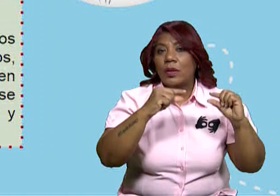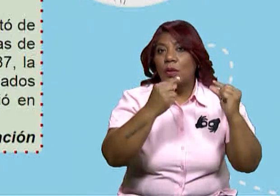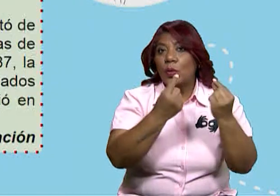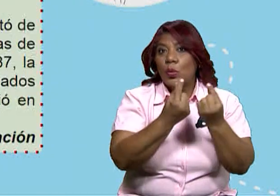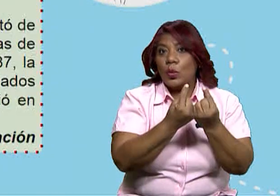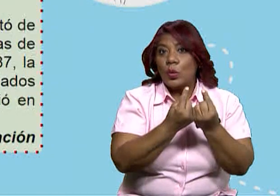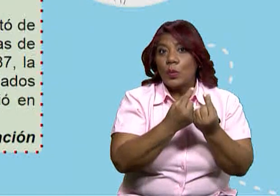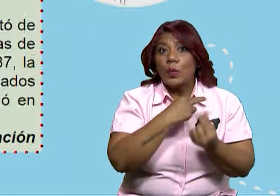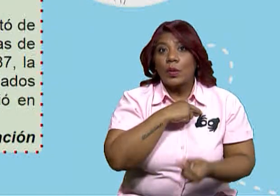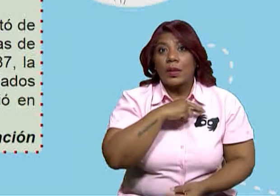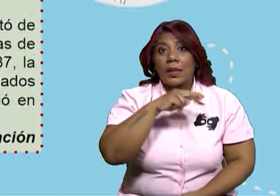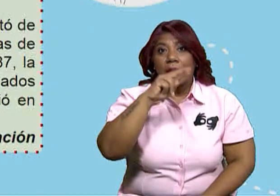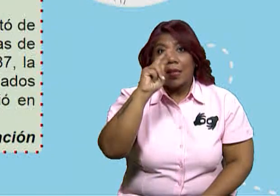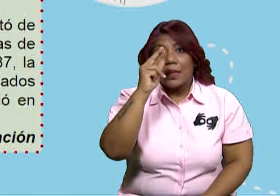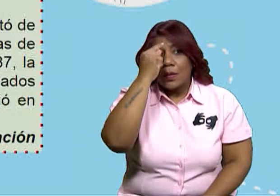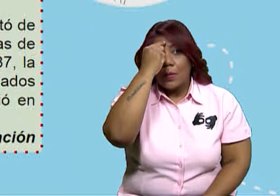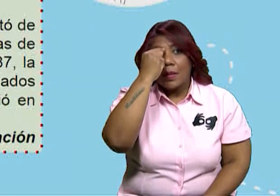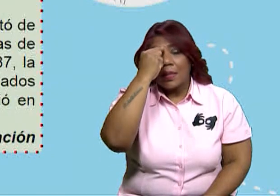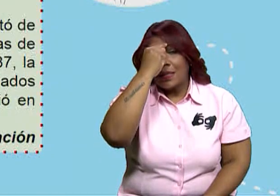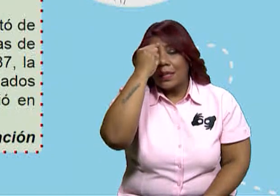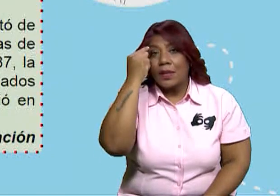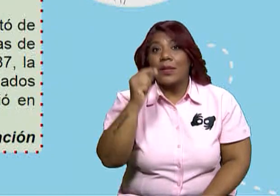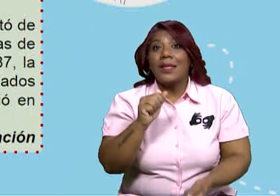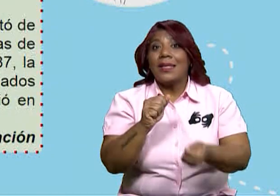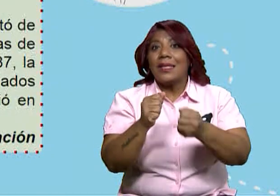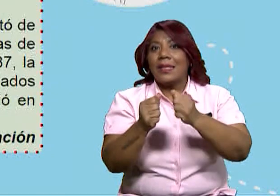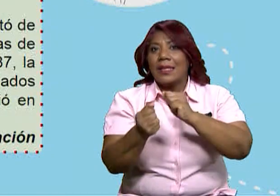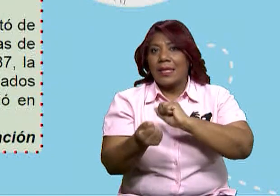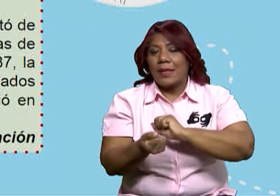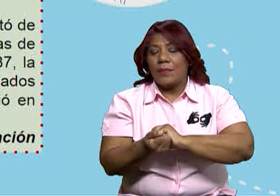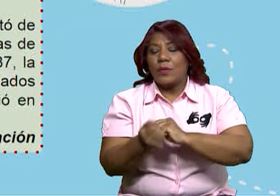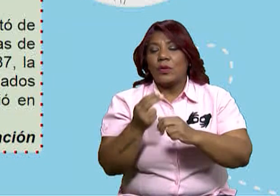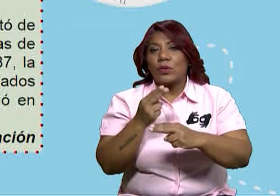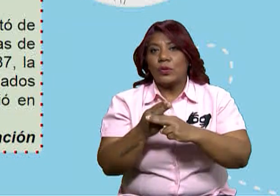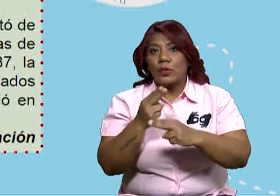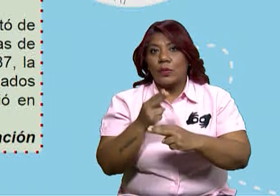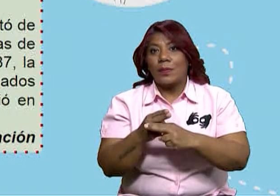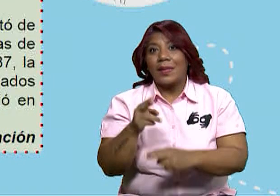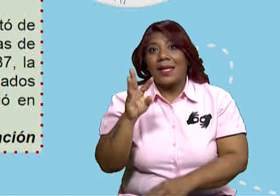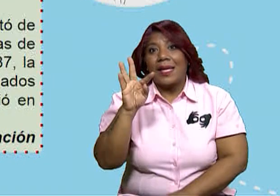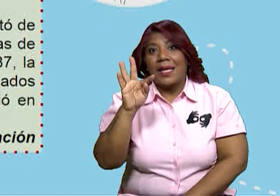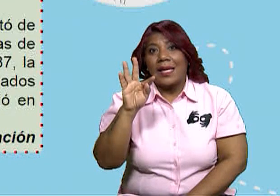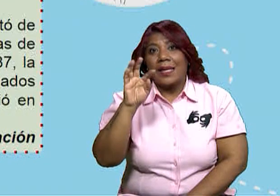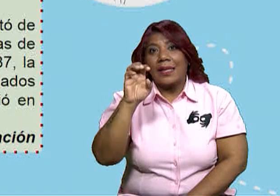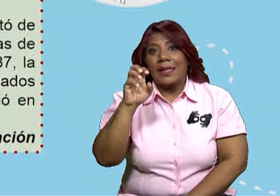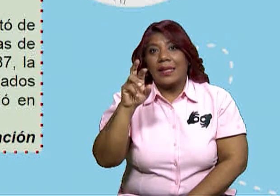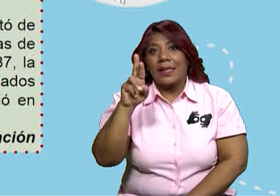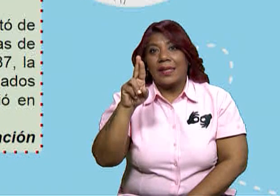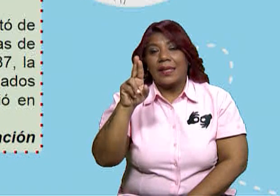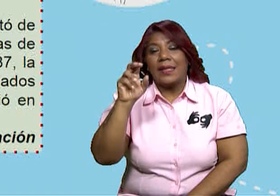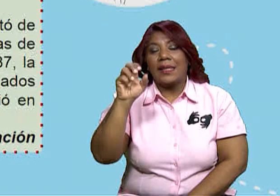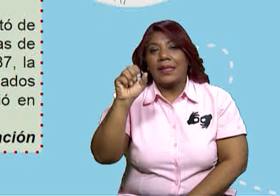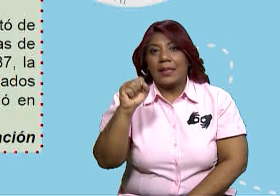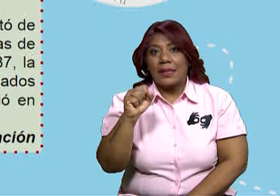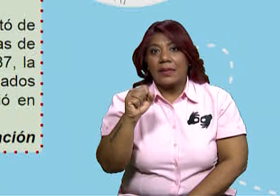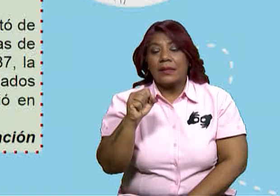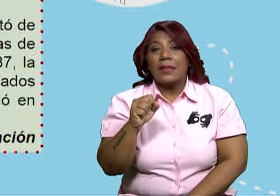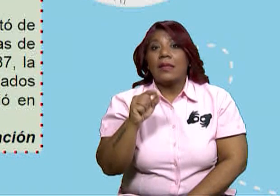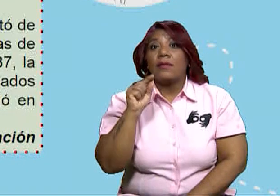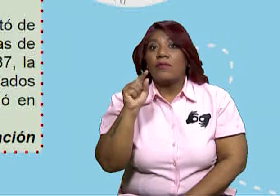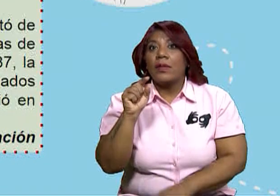Teresa. Durante casi 20 años se dedicó a ser profesora, pero cuando se dio cuenta de la